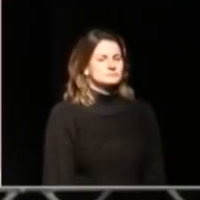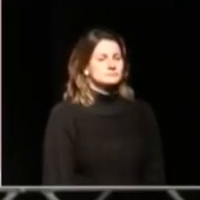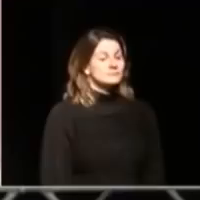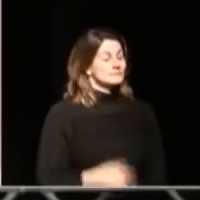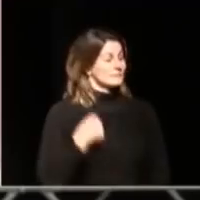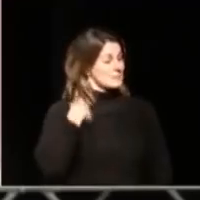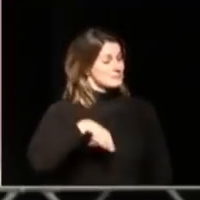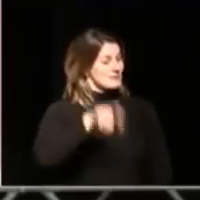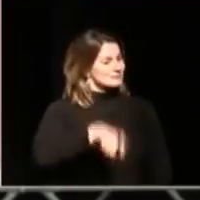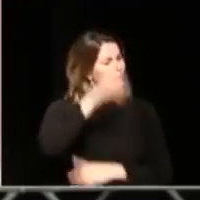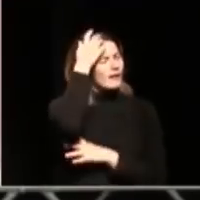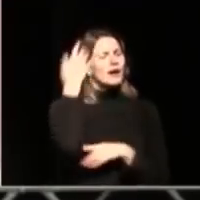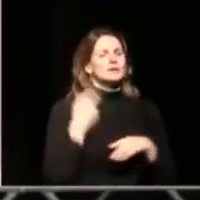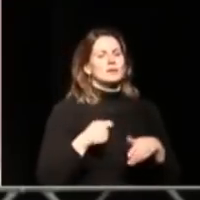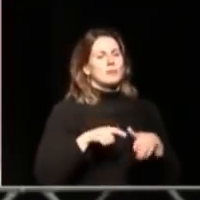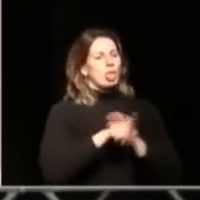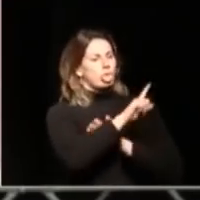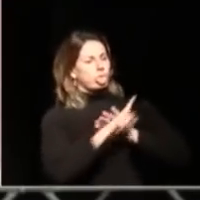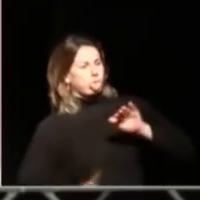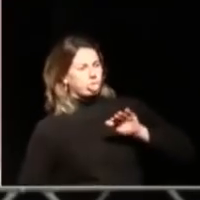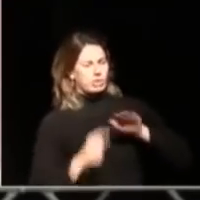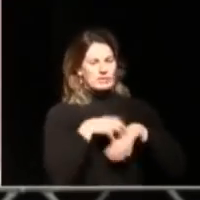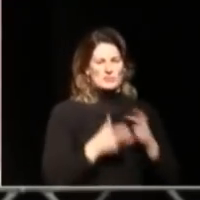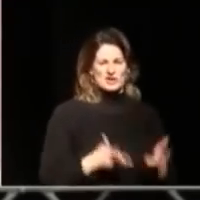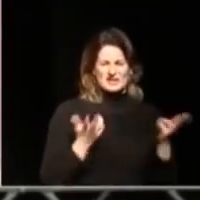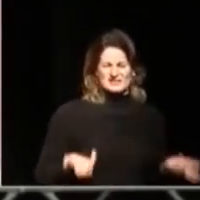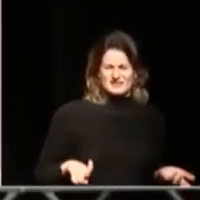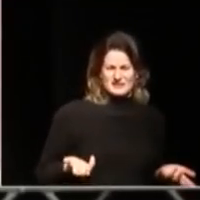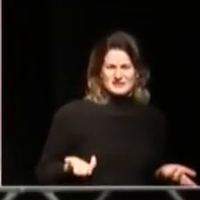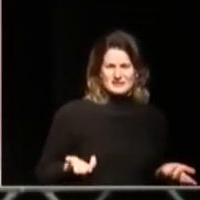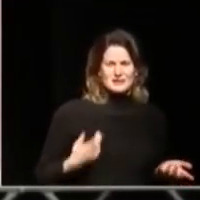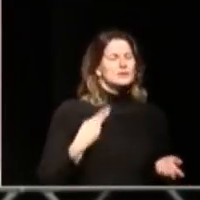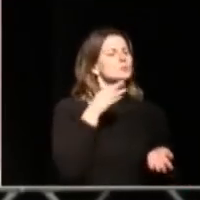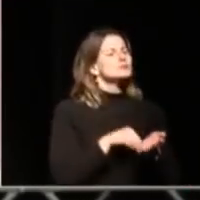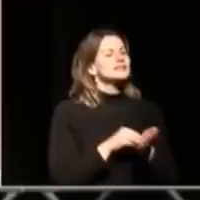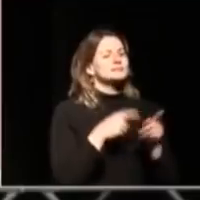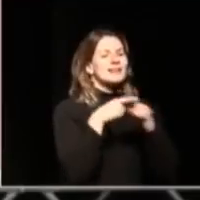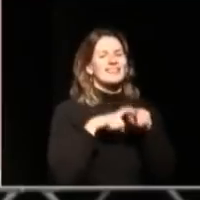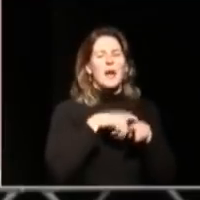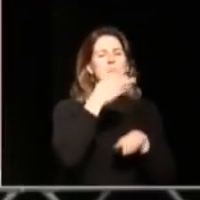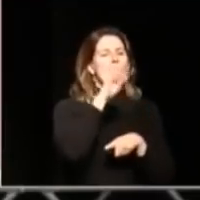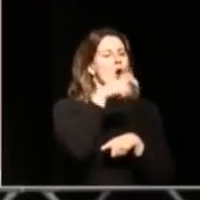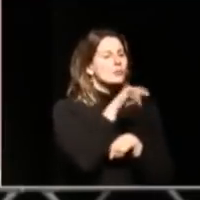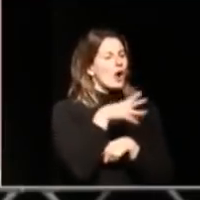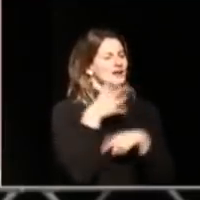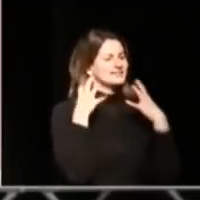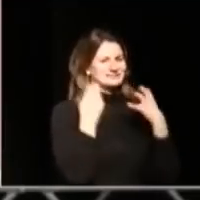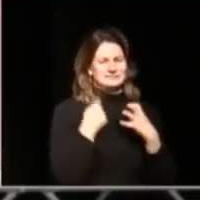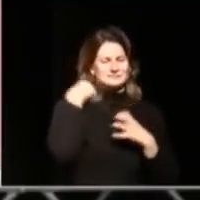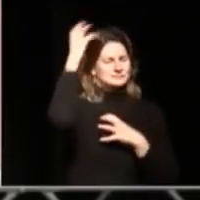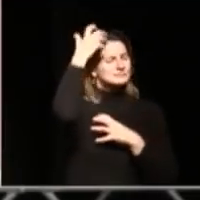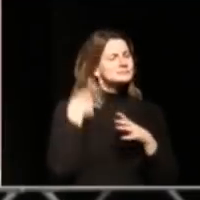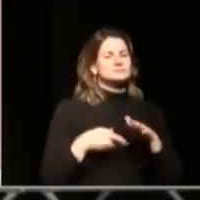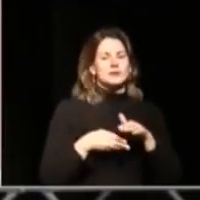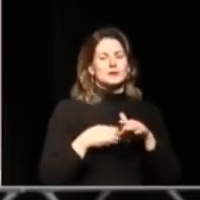señaló el camino de la involución democrática. No es infrecuente que los Borbones intervengan en política, pero